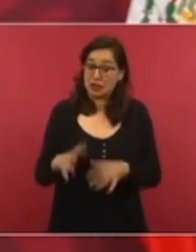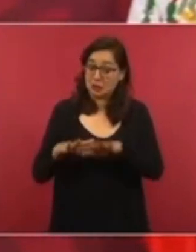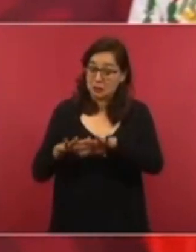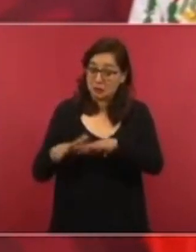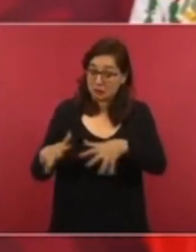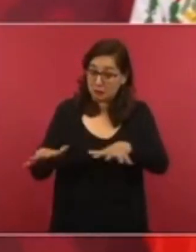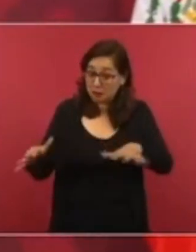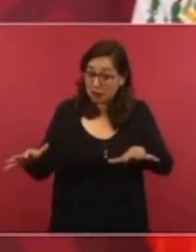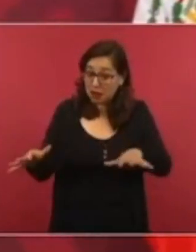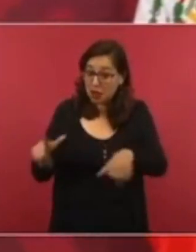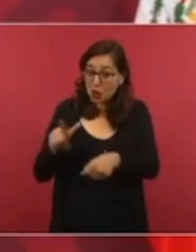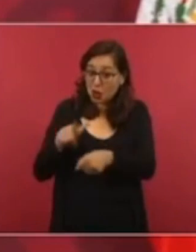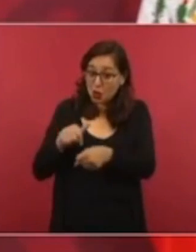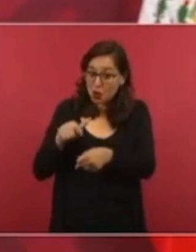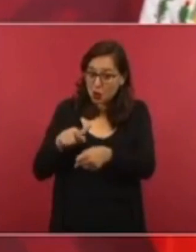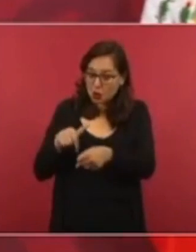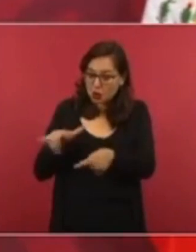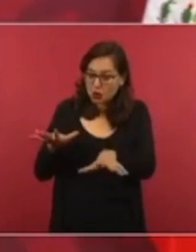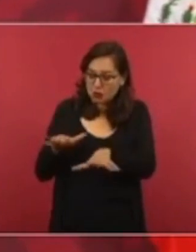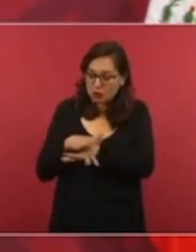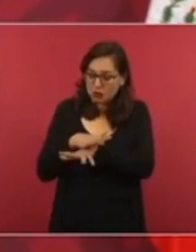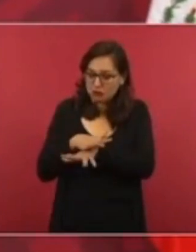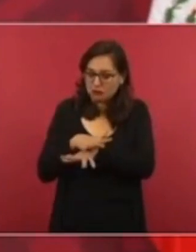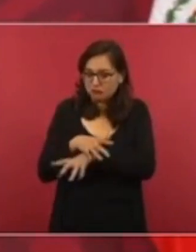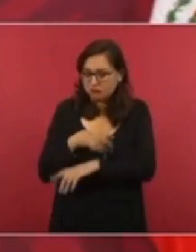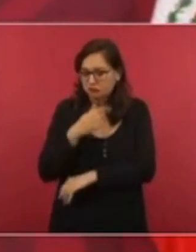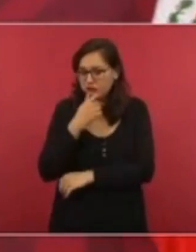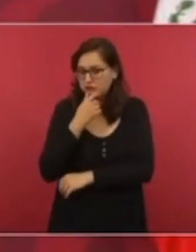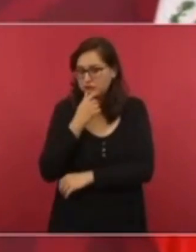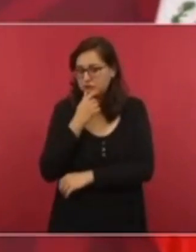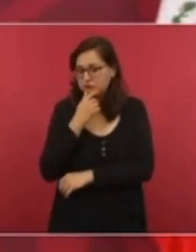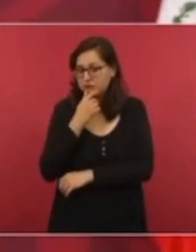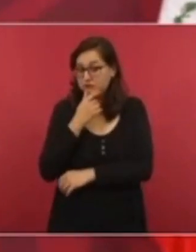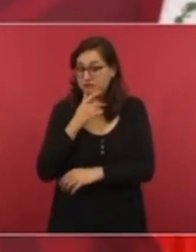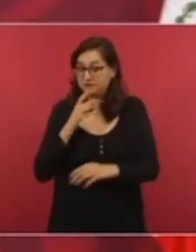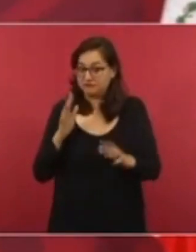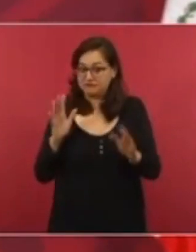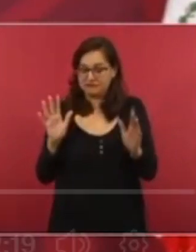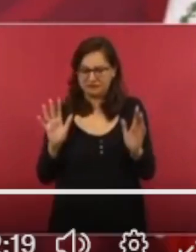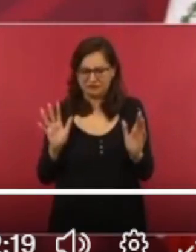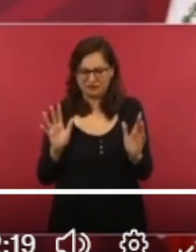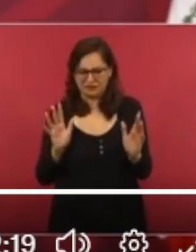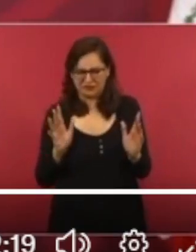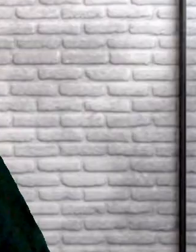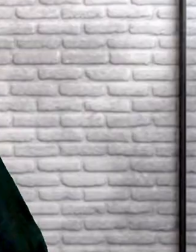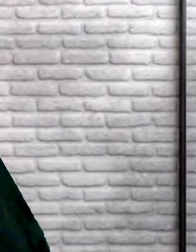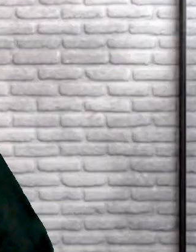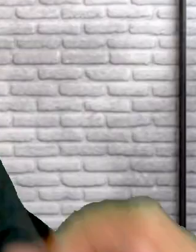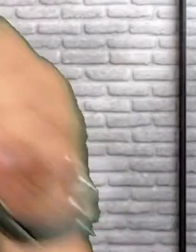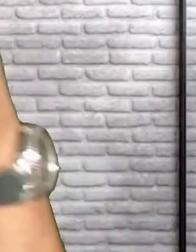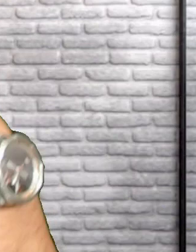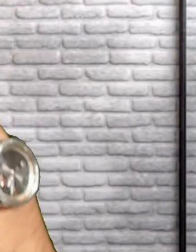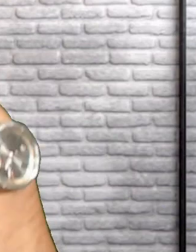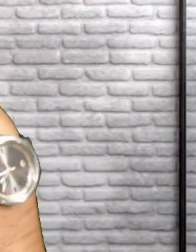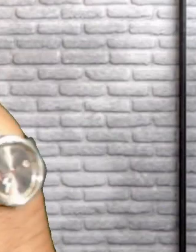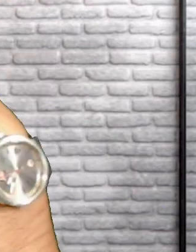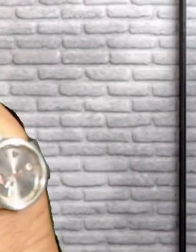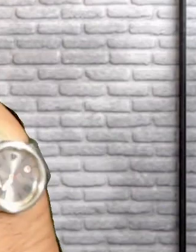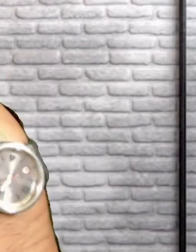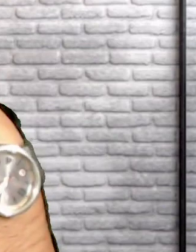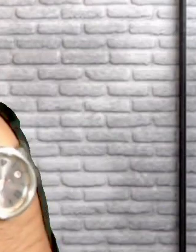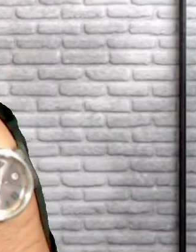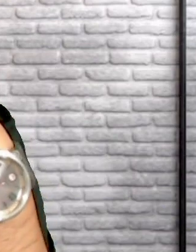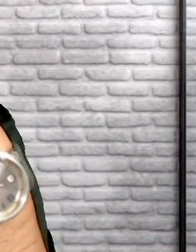ver, científicamente, ¿cuál es el fundamento? Ahí está lo que dice el